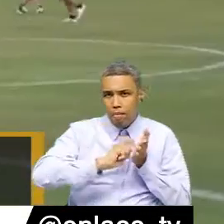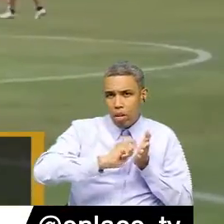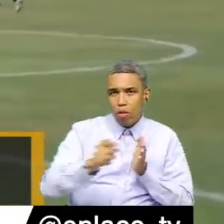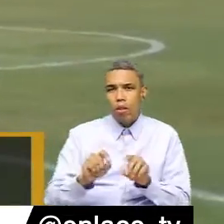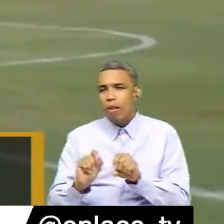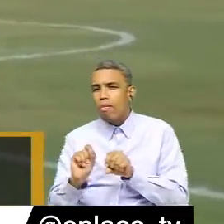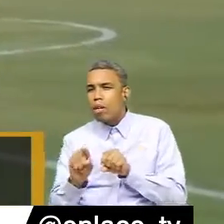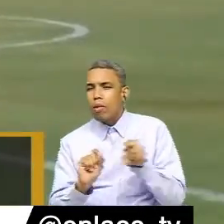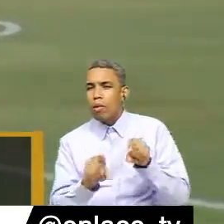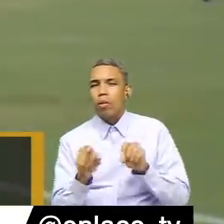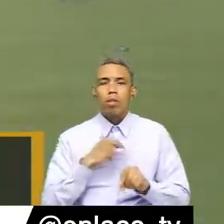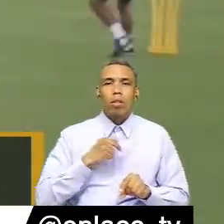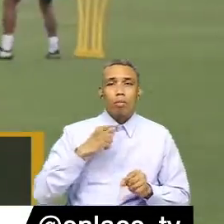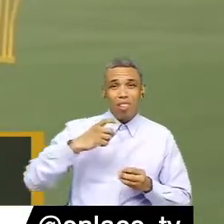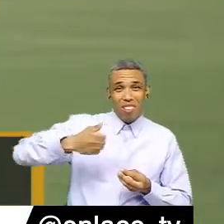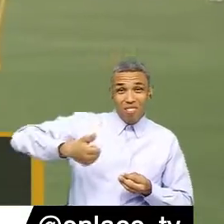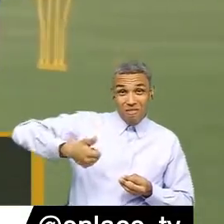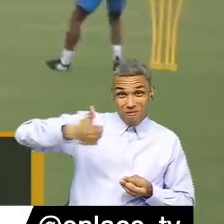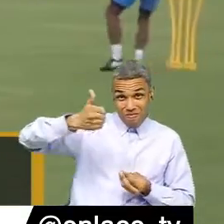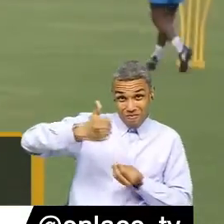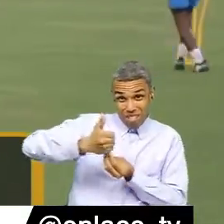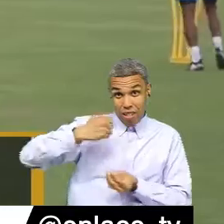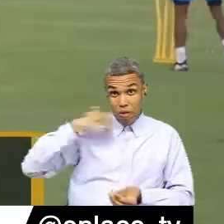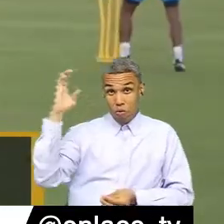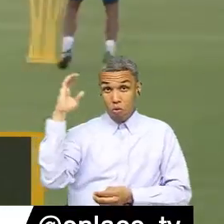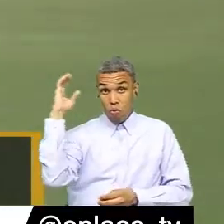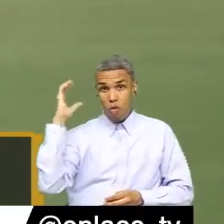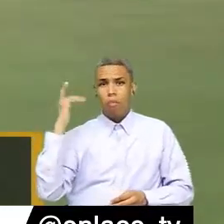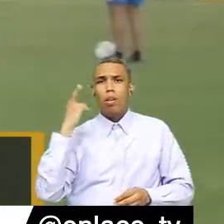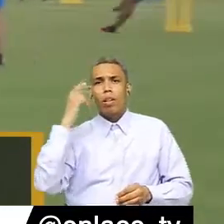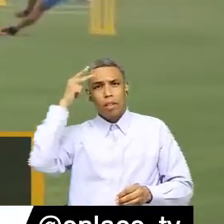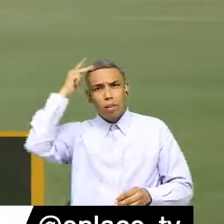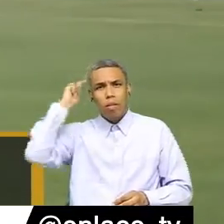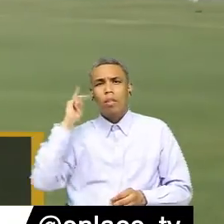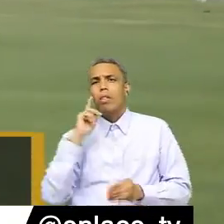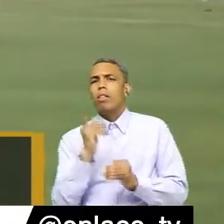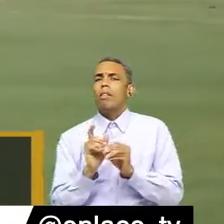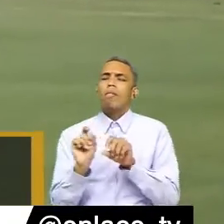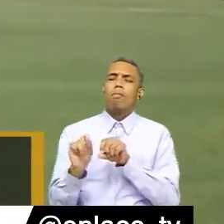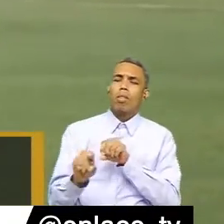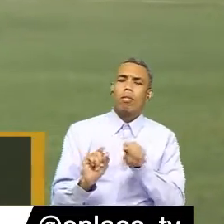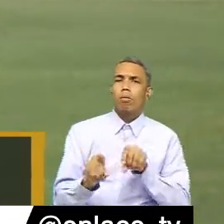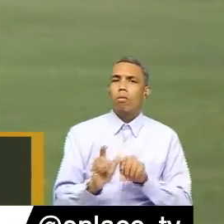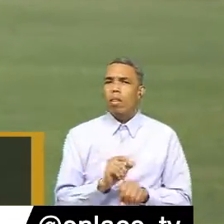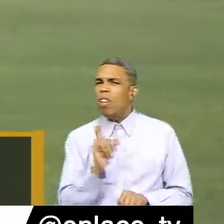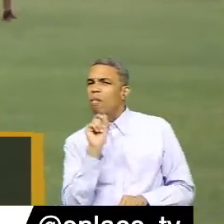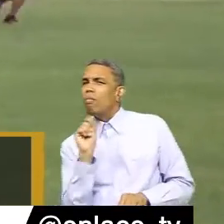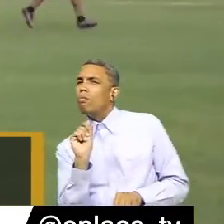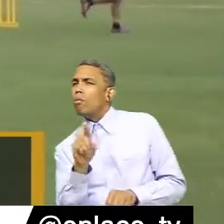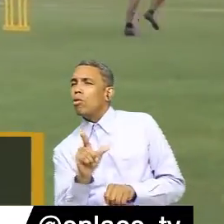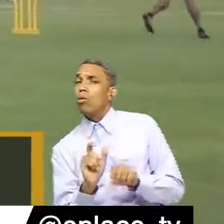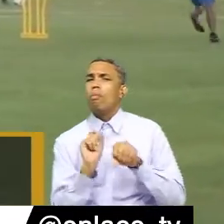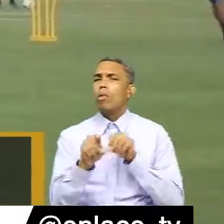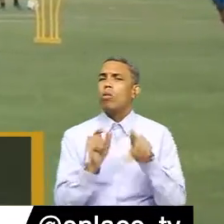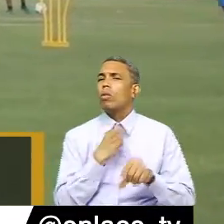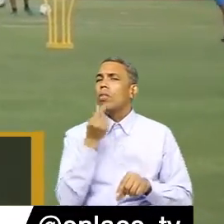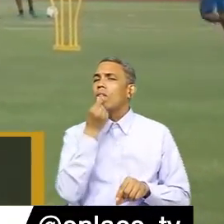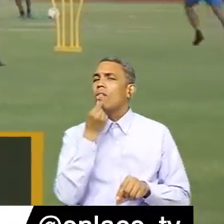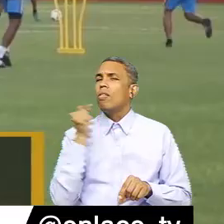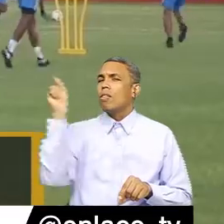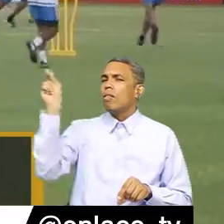periodistas de los diferentes medios de comunicación le han preguntado sobre jose en esto sobre el jugador radamel falcao garcía lo que ha